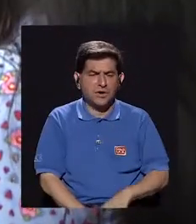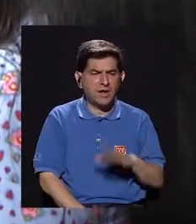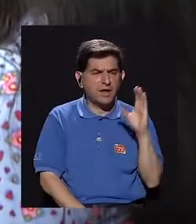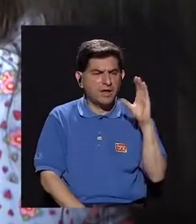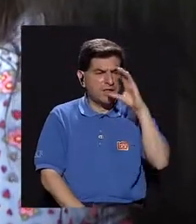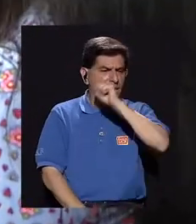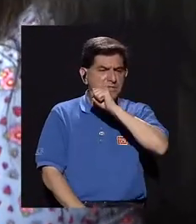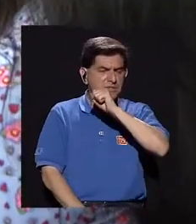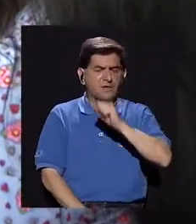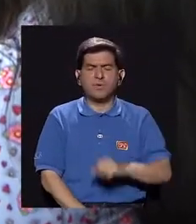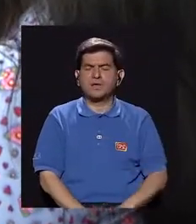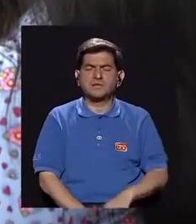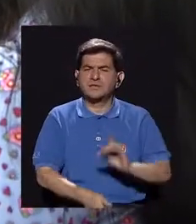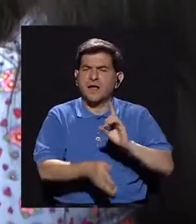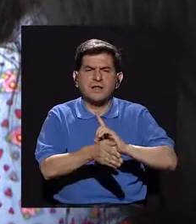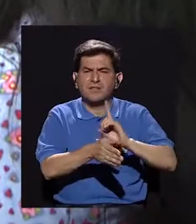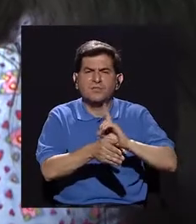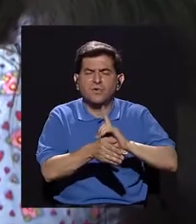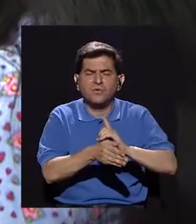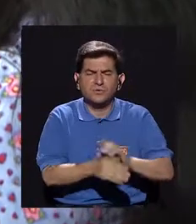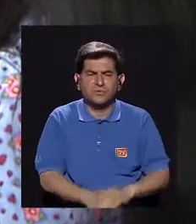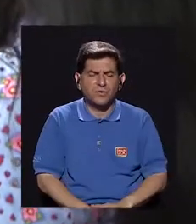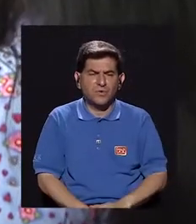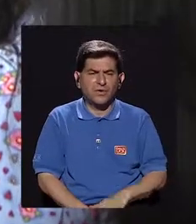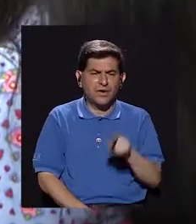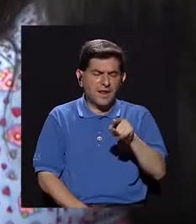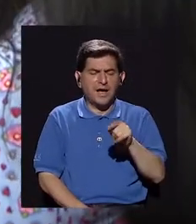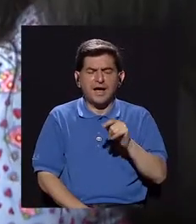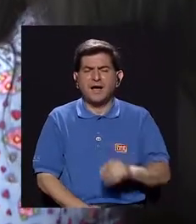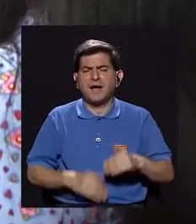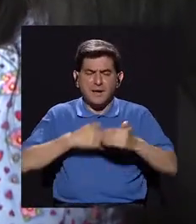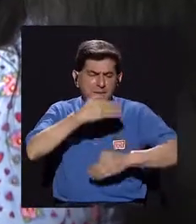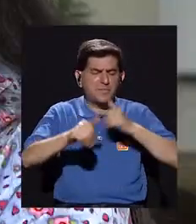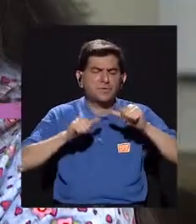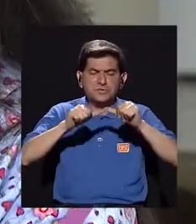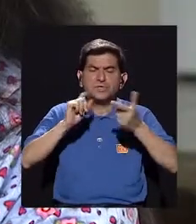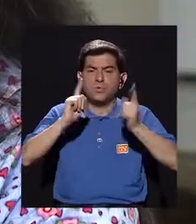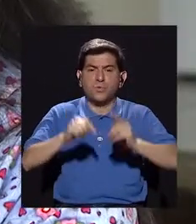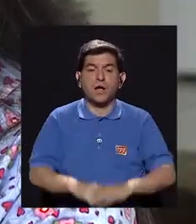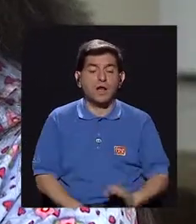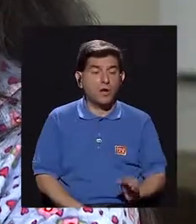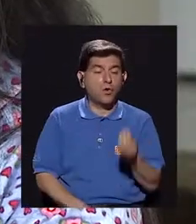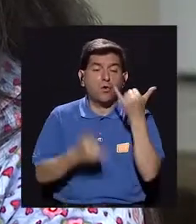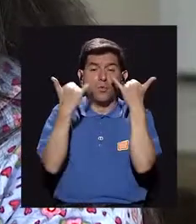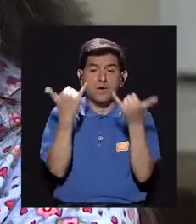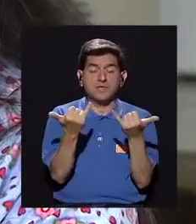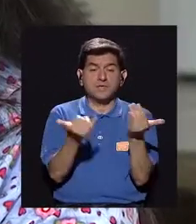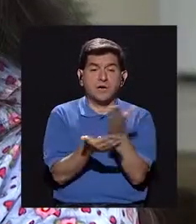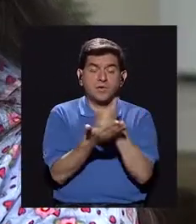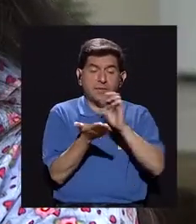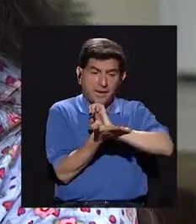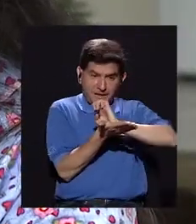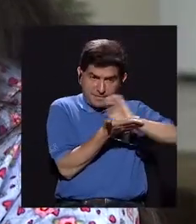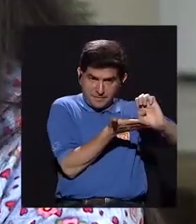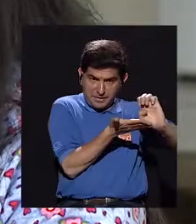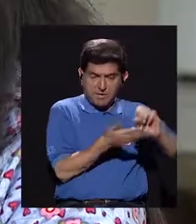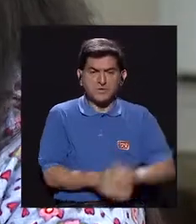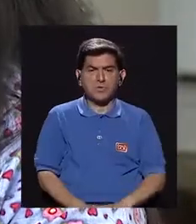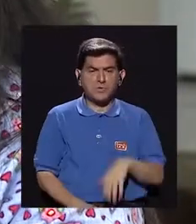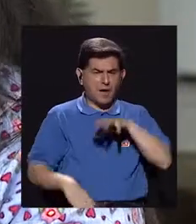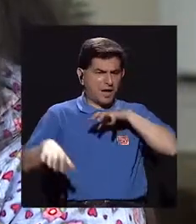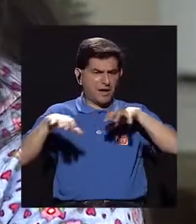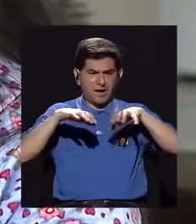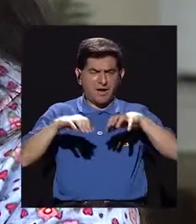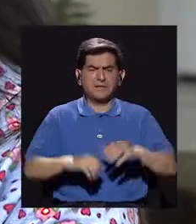doctor determina o el médico determina cuál es el paso a seguir. Hay muchachos que están ahorita en la parte preventiva, que